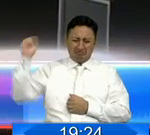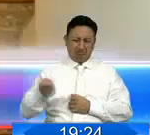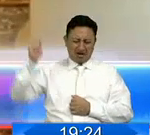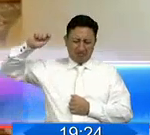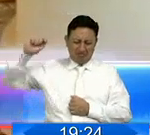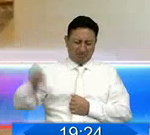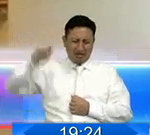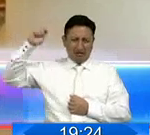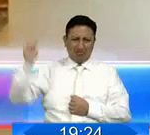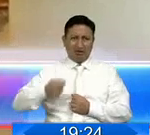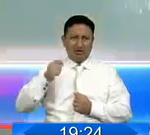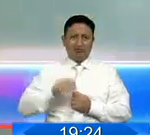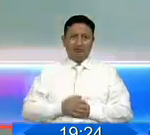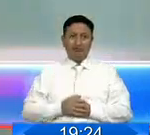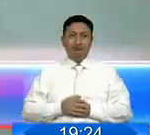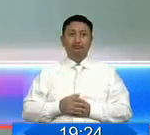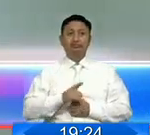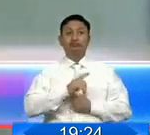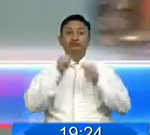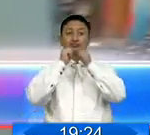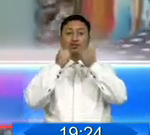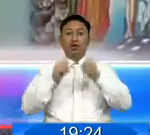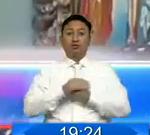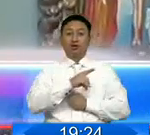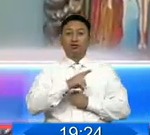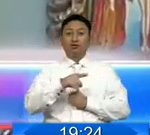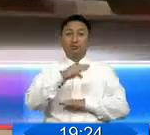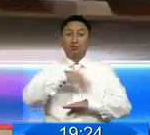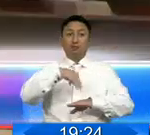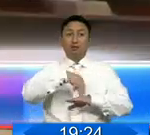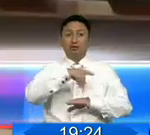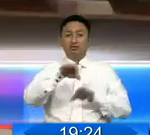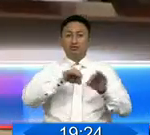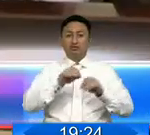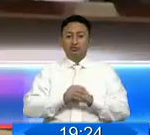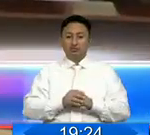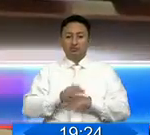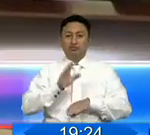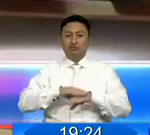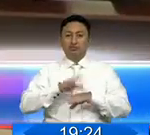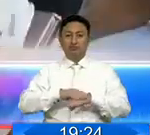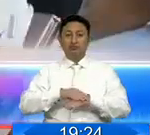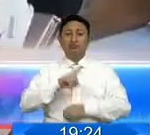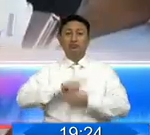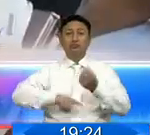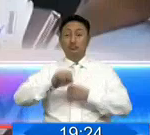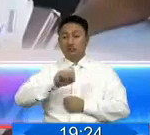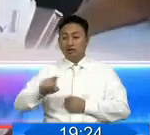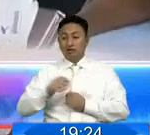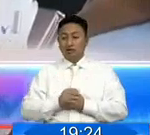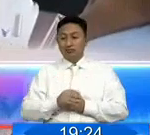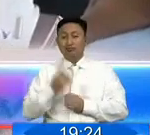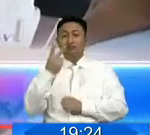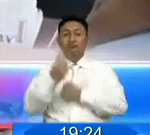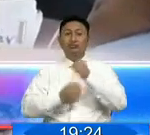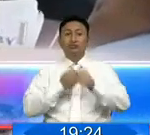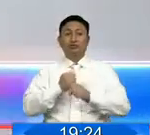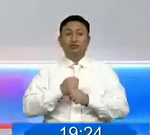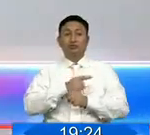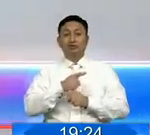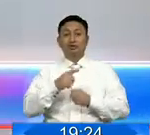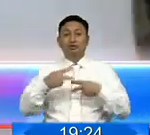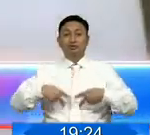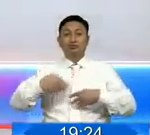alguno. En el velorio, su abuelo oriundo de Manabí explicó que por trabajo su hija tenía apenas 2 años viviendo en